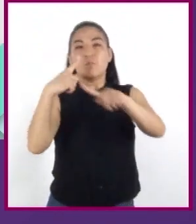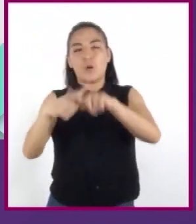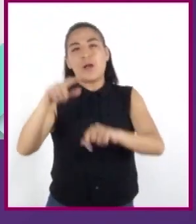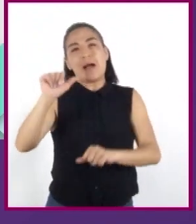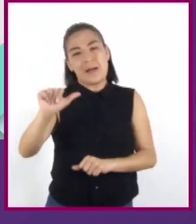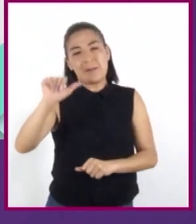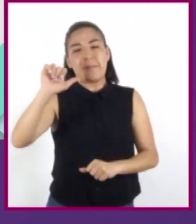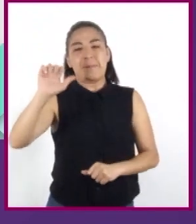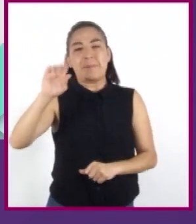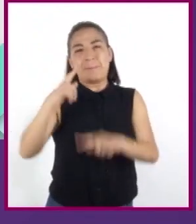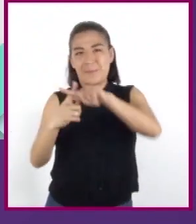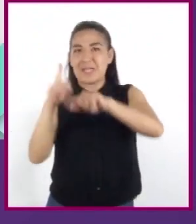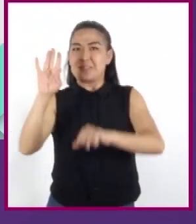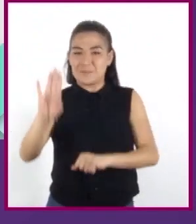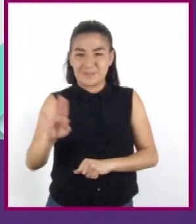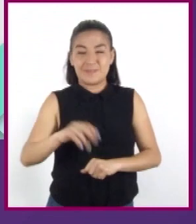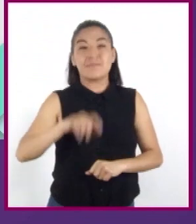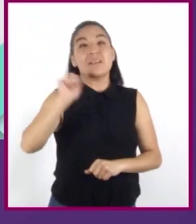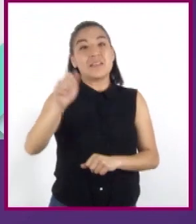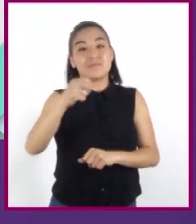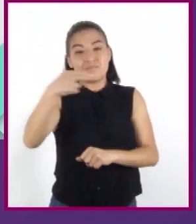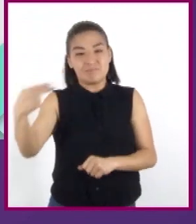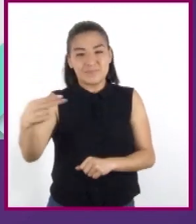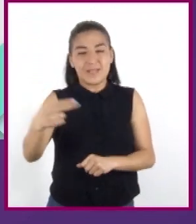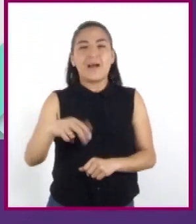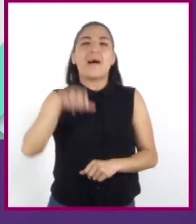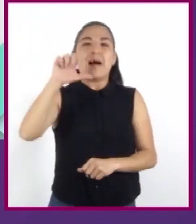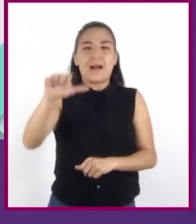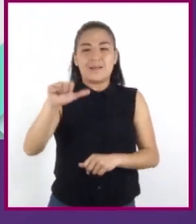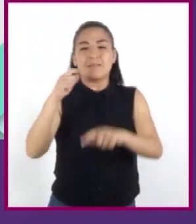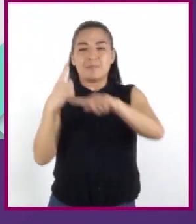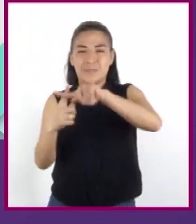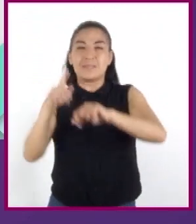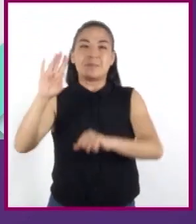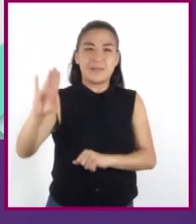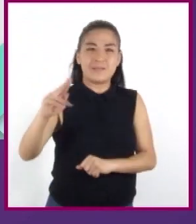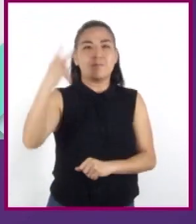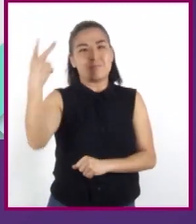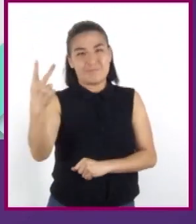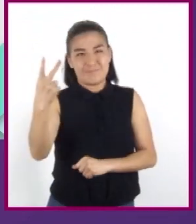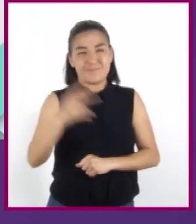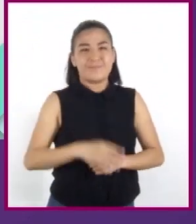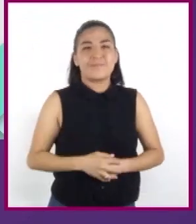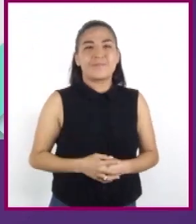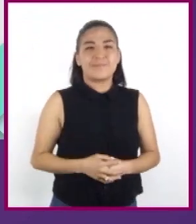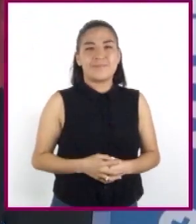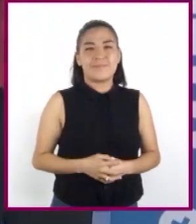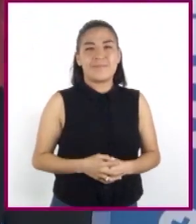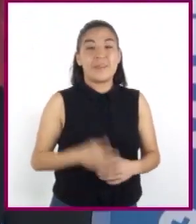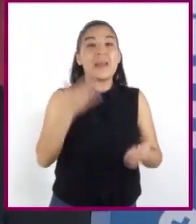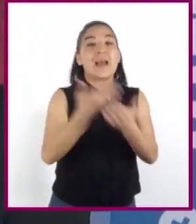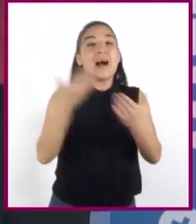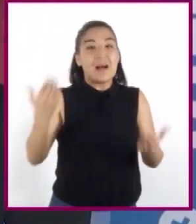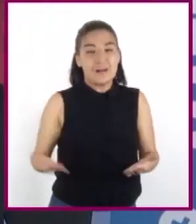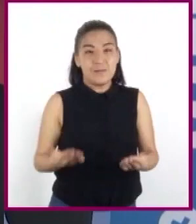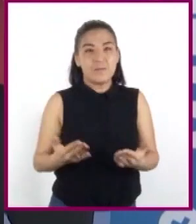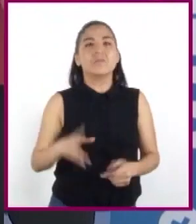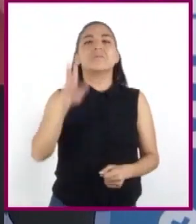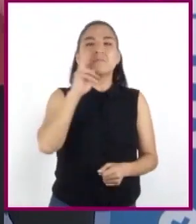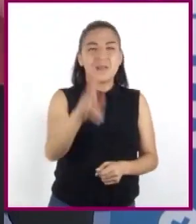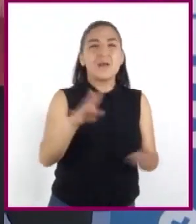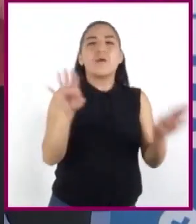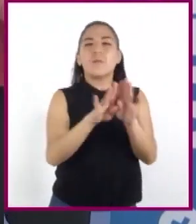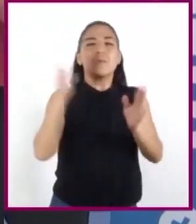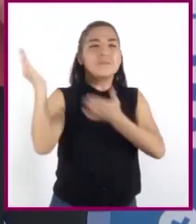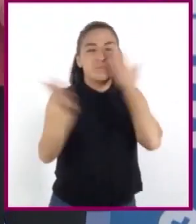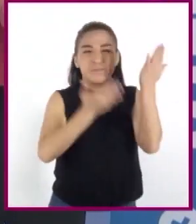más b, que al final es un binomio al cuadrado, a más b al cuadrado. Ahora vamos a